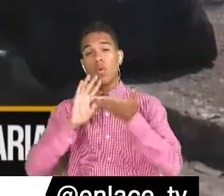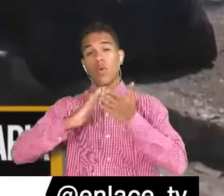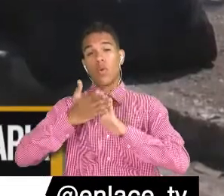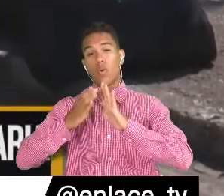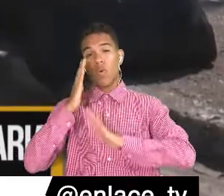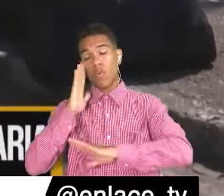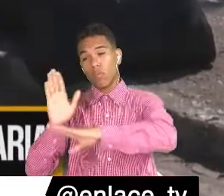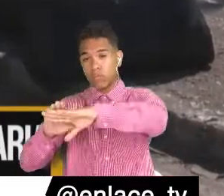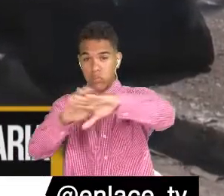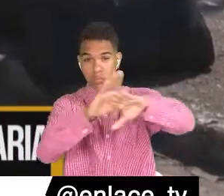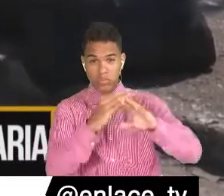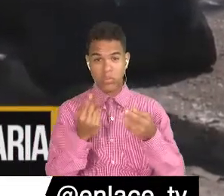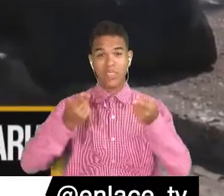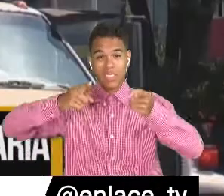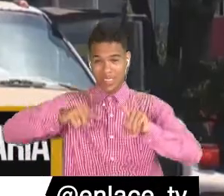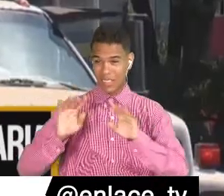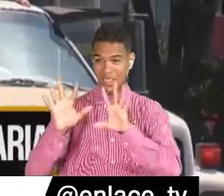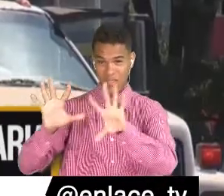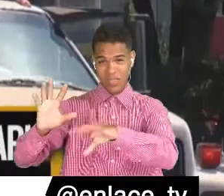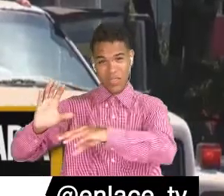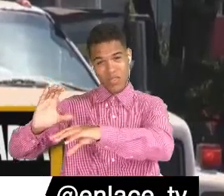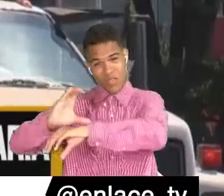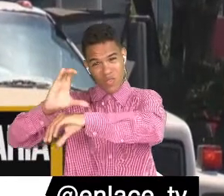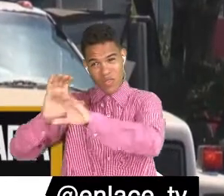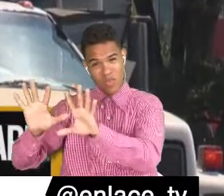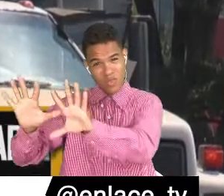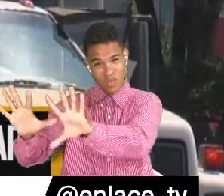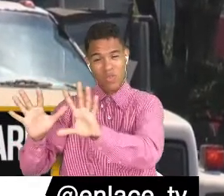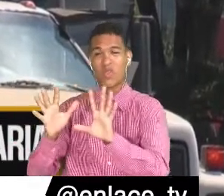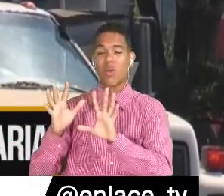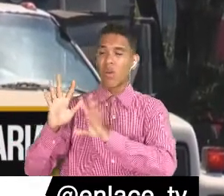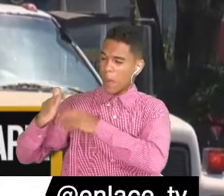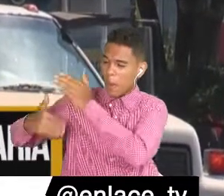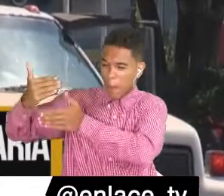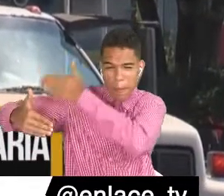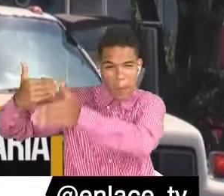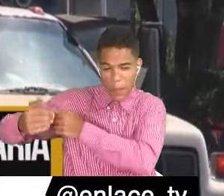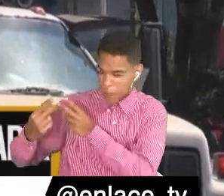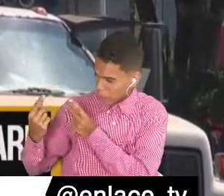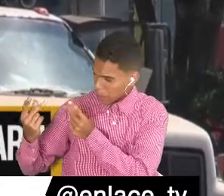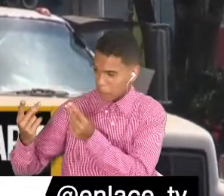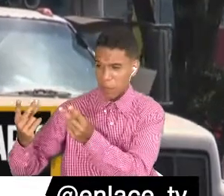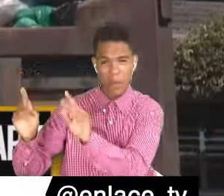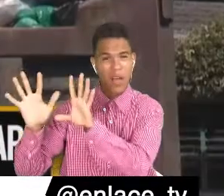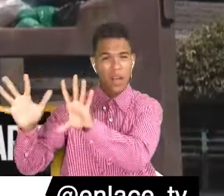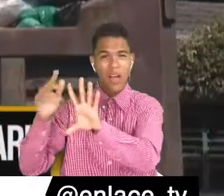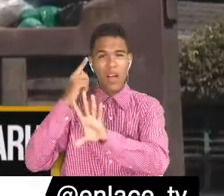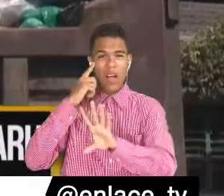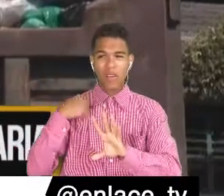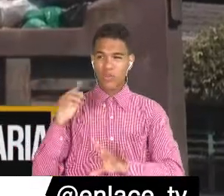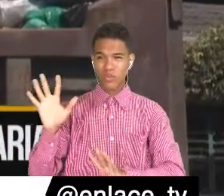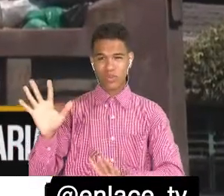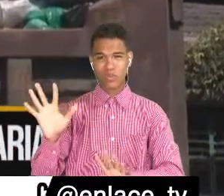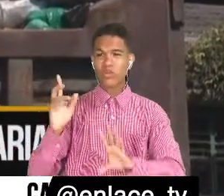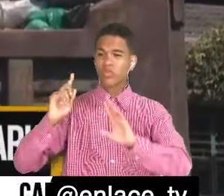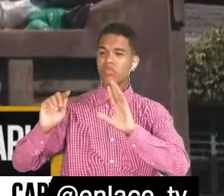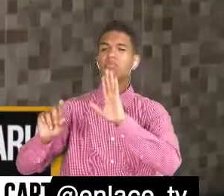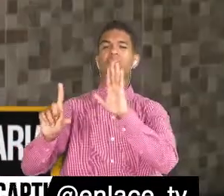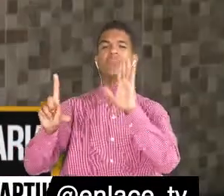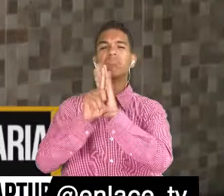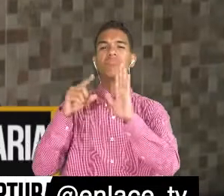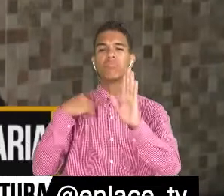exigiendo a la Corporación Autónoma que así como fue, aceleró el proceso express de licenciamiento a Rediva, tome esa misma